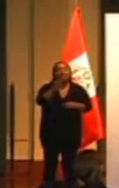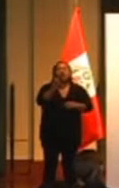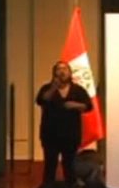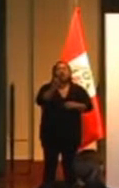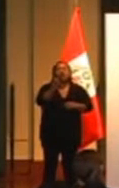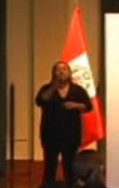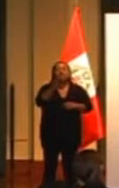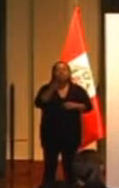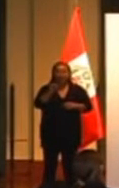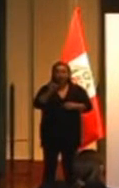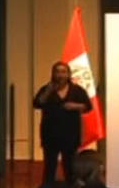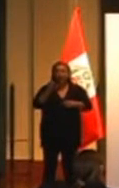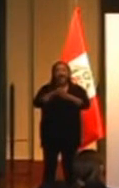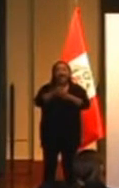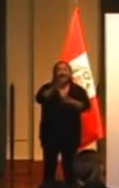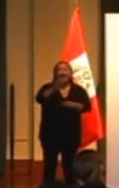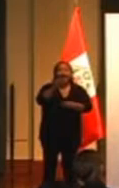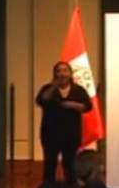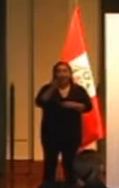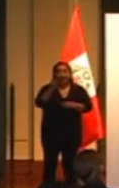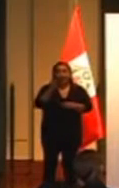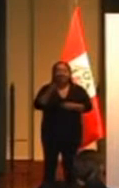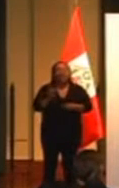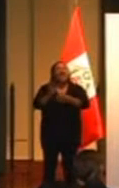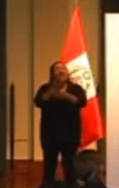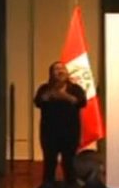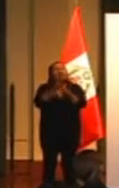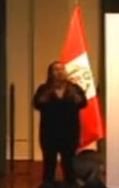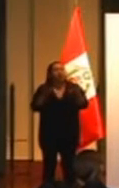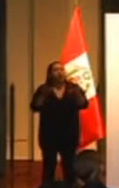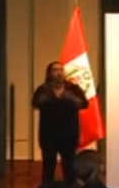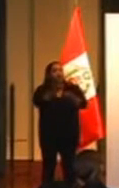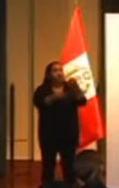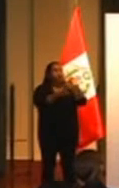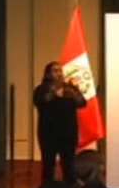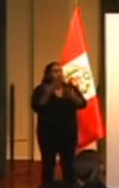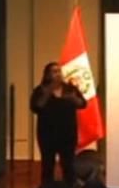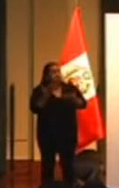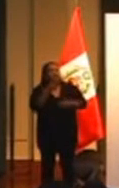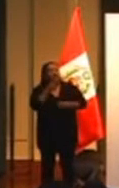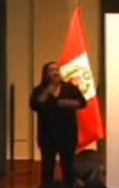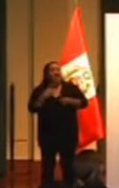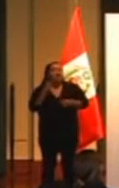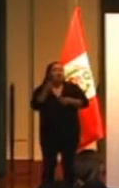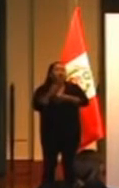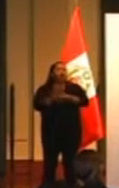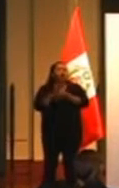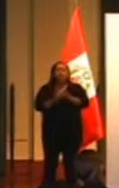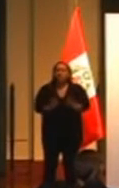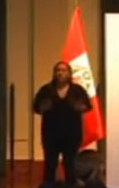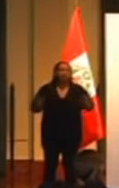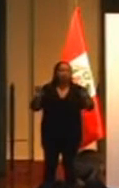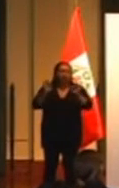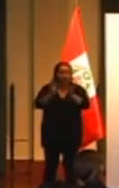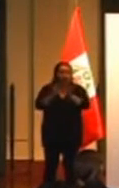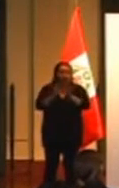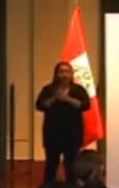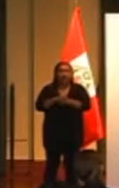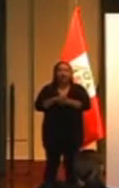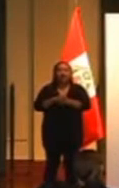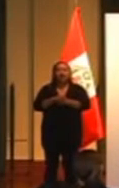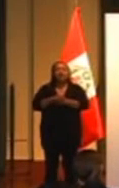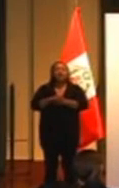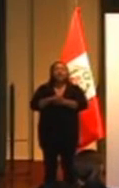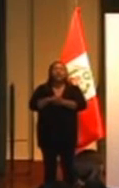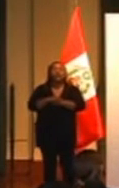CADE, y él, entre las cosas y las políticas que establecía, que tenía dos ejes muy importantes que nacen